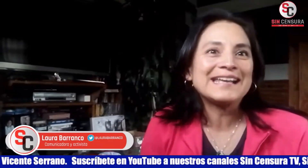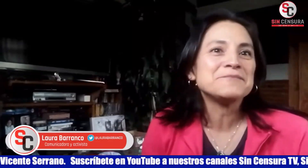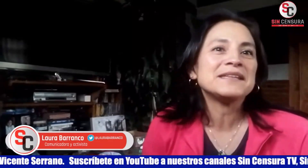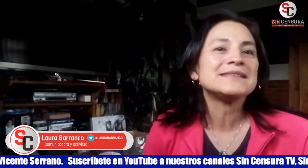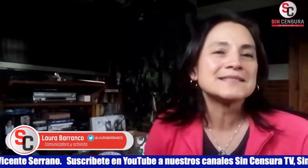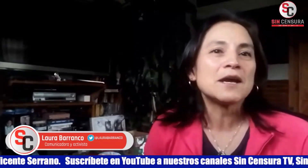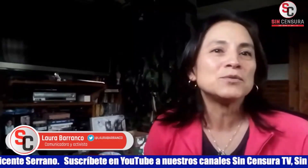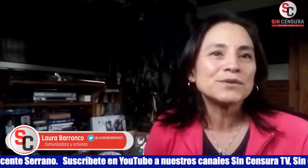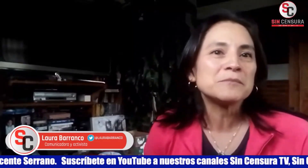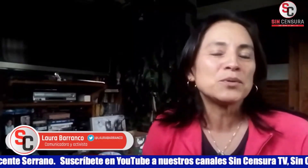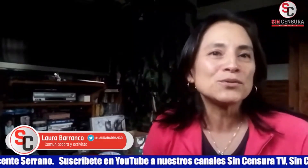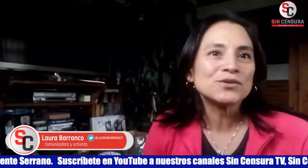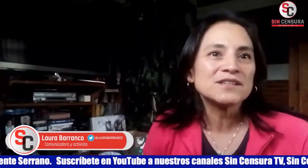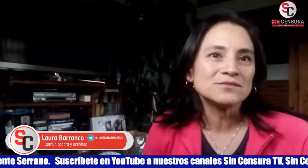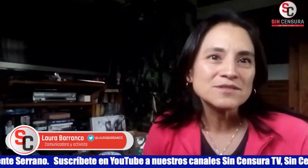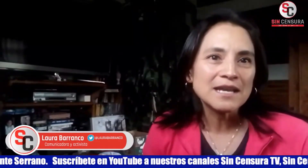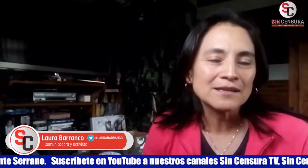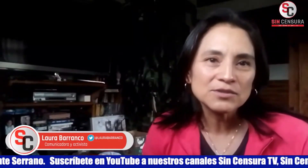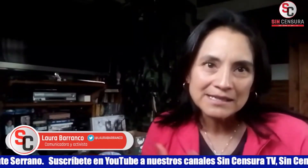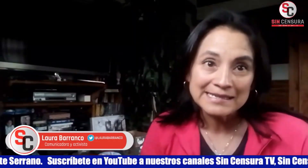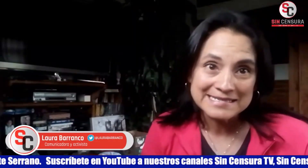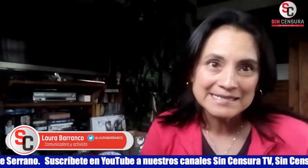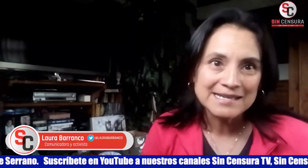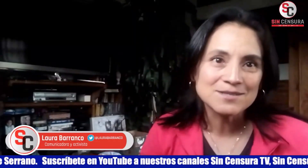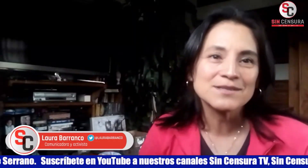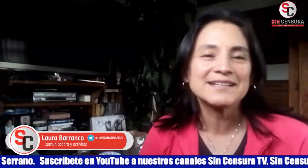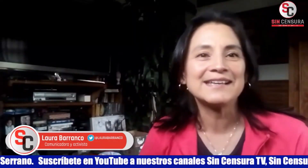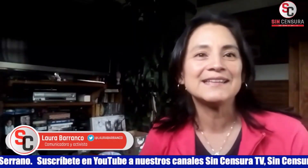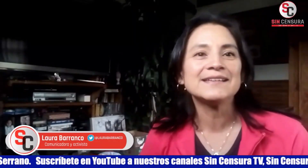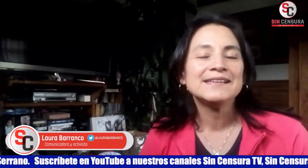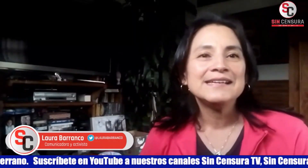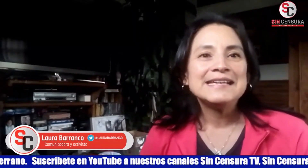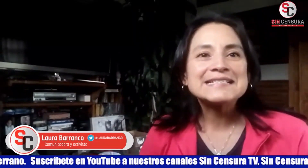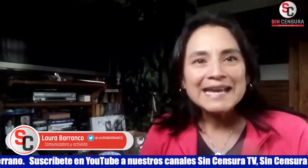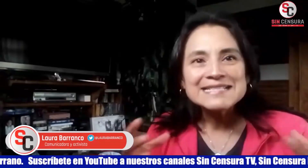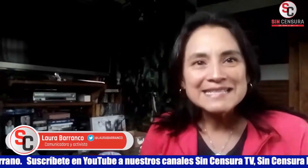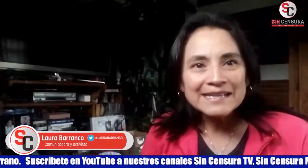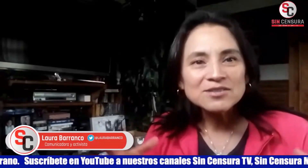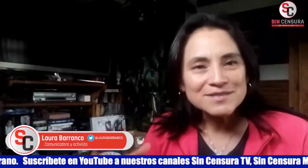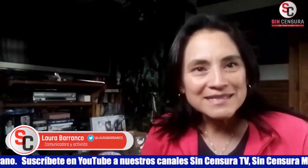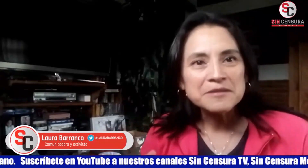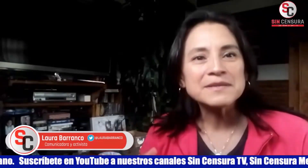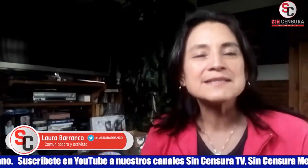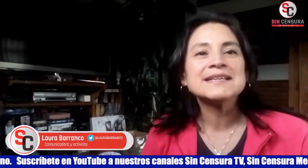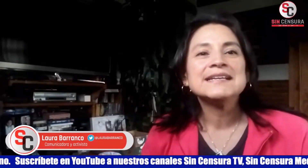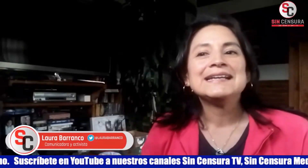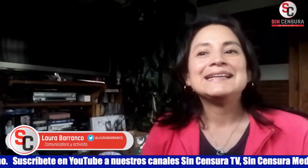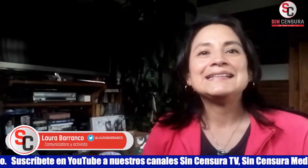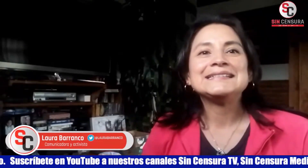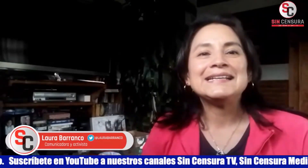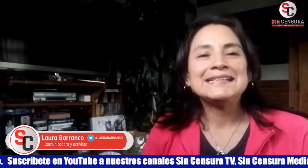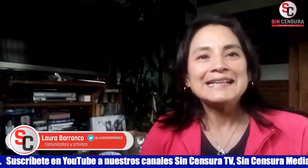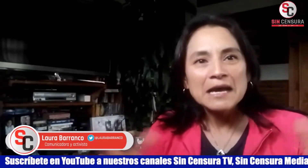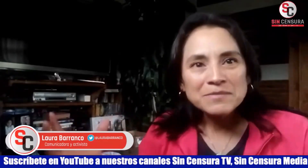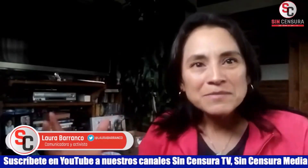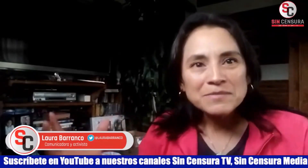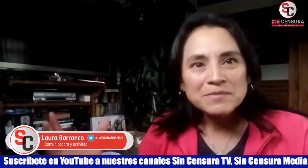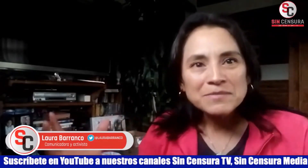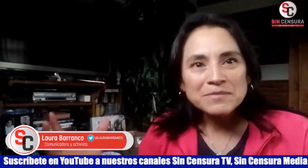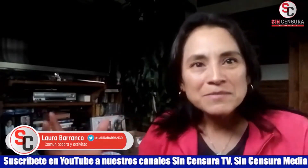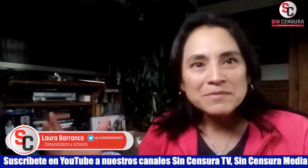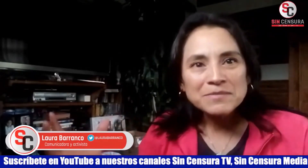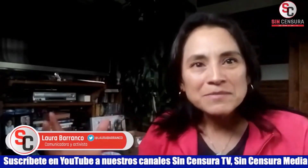que realmente está uno de pronto denunciando, y que es el caso de Reina, es que hay ciertos temas en el